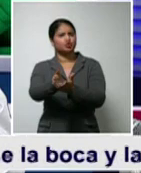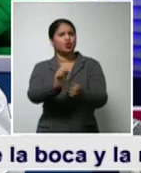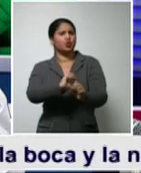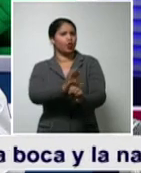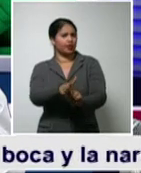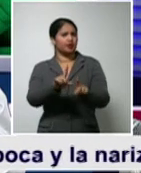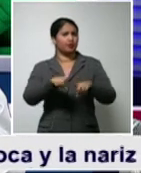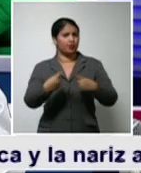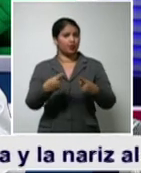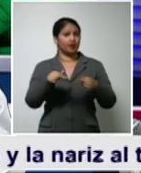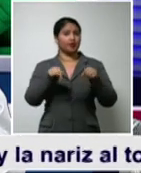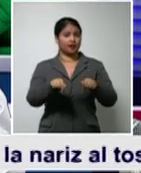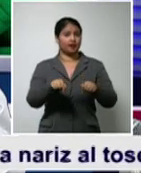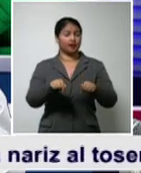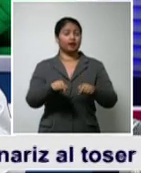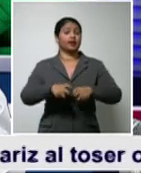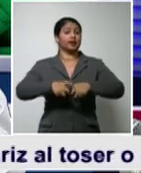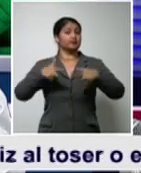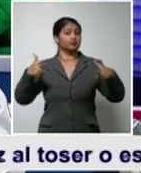que se mantiene ingresado.